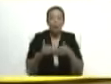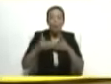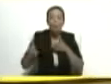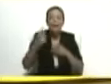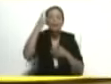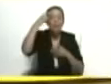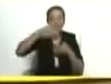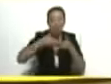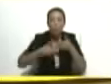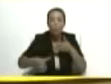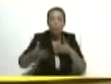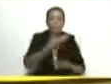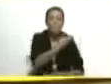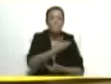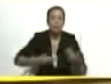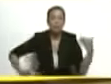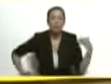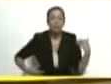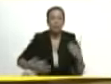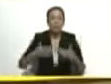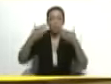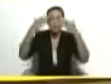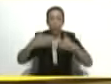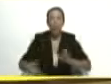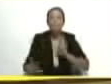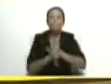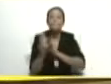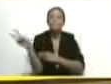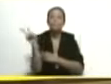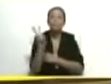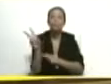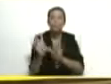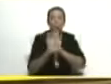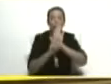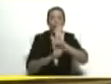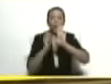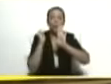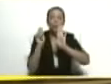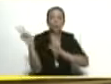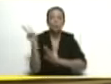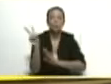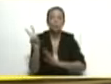de hoy, soy presidente de Venezuela.